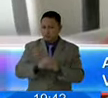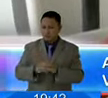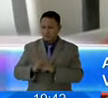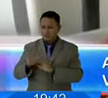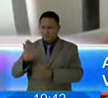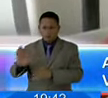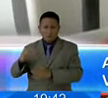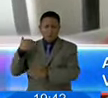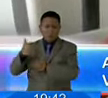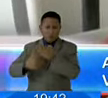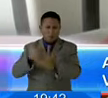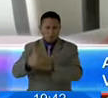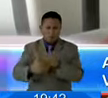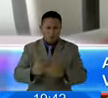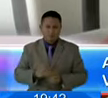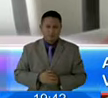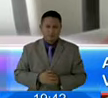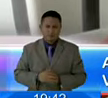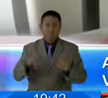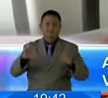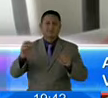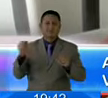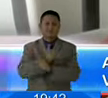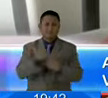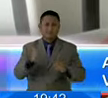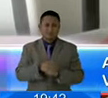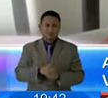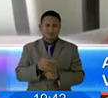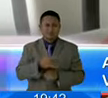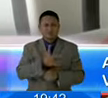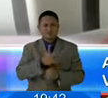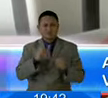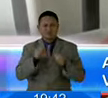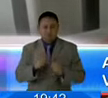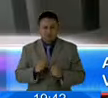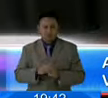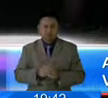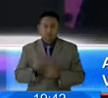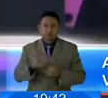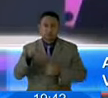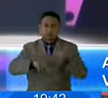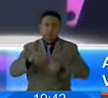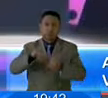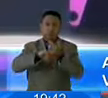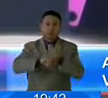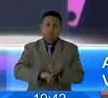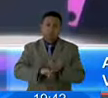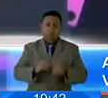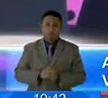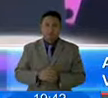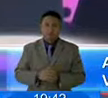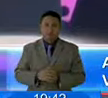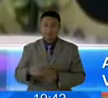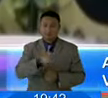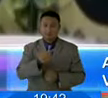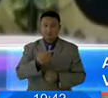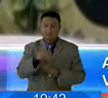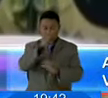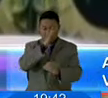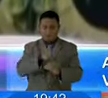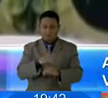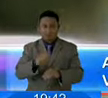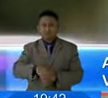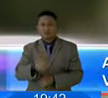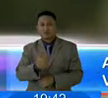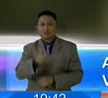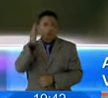adquieren ellas en relaciones violentas, tormentosas, dependientes. Primer Acoso busca seguir expandiéndose y llegar a abrazar a